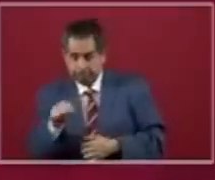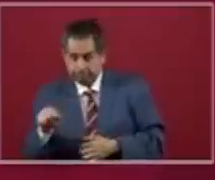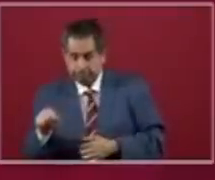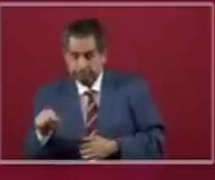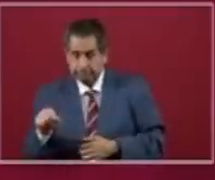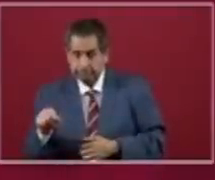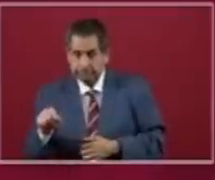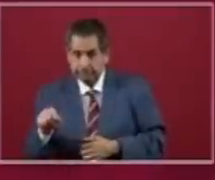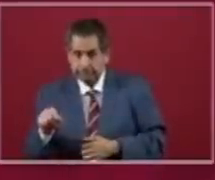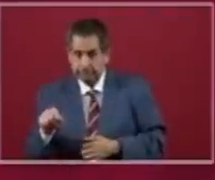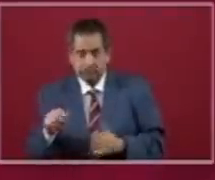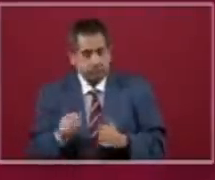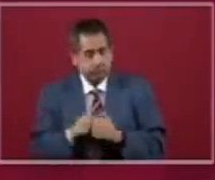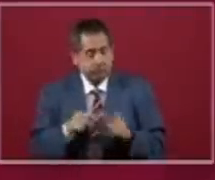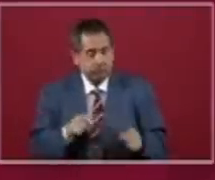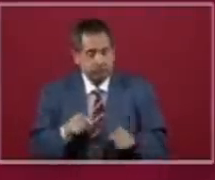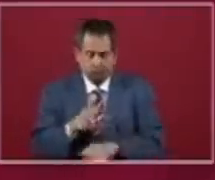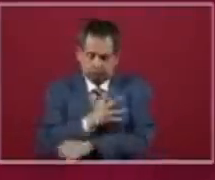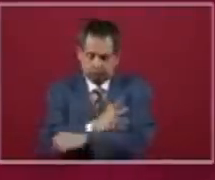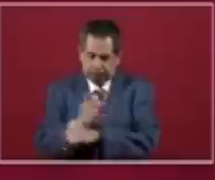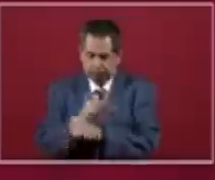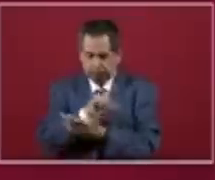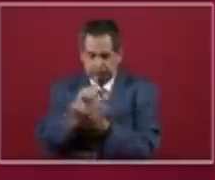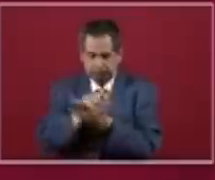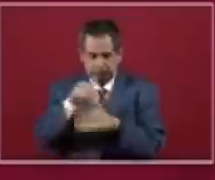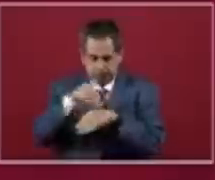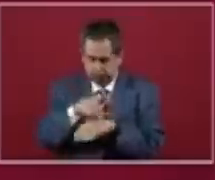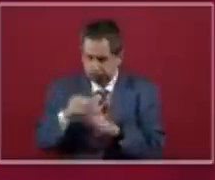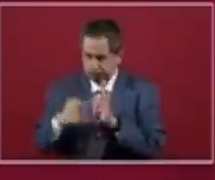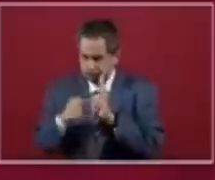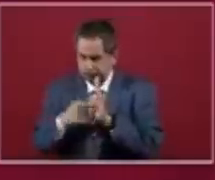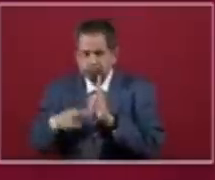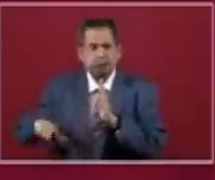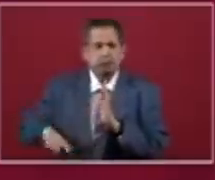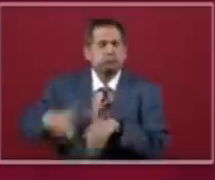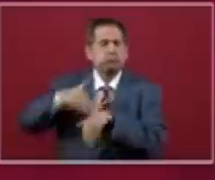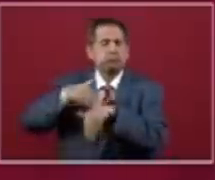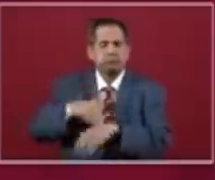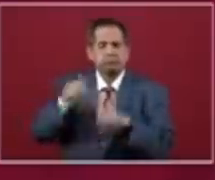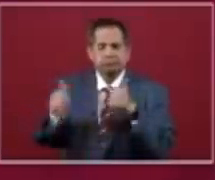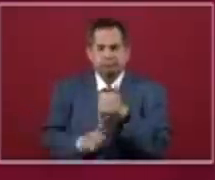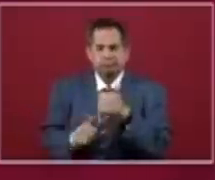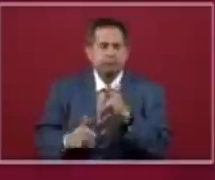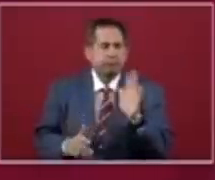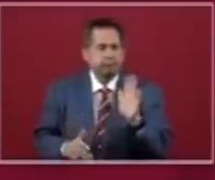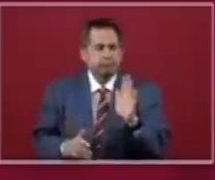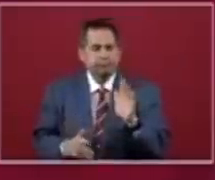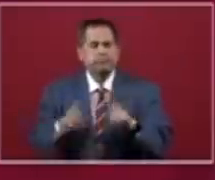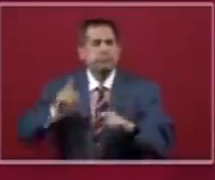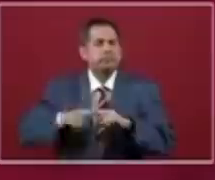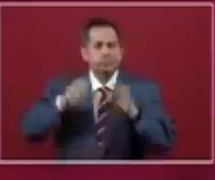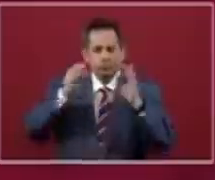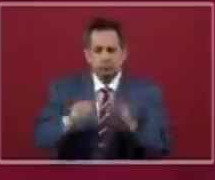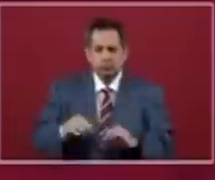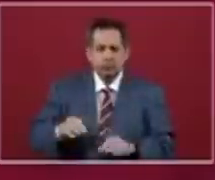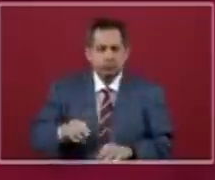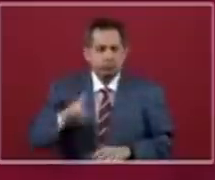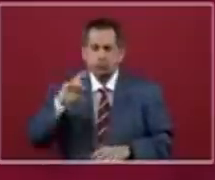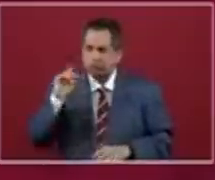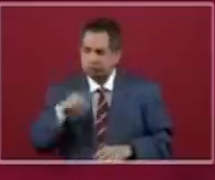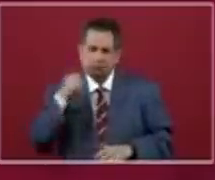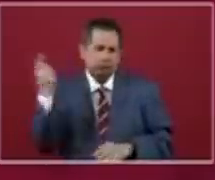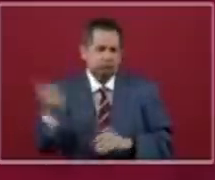con legalidad en el marco de la ley y que haya un auténtico Estado de